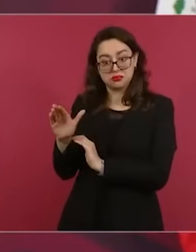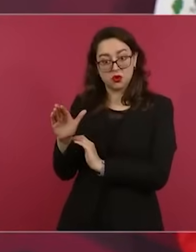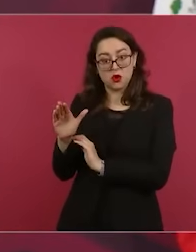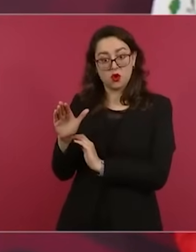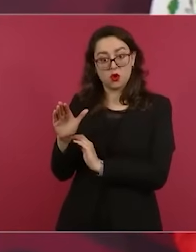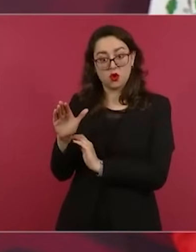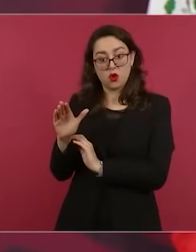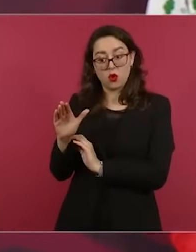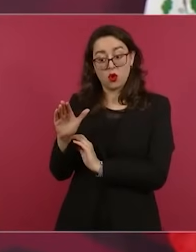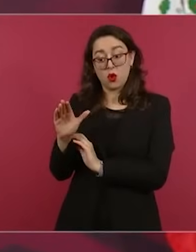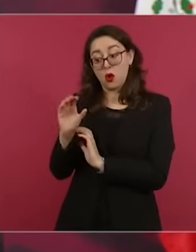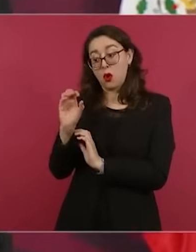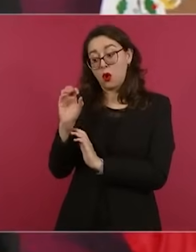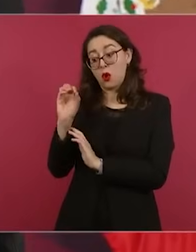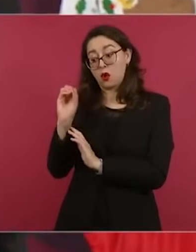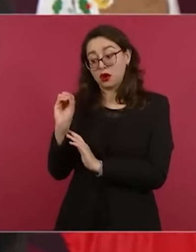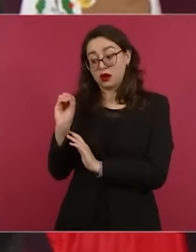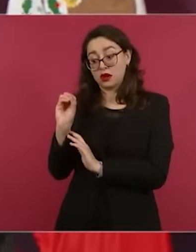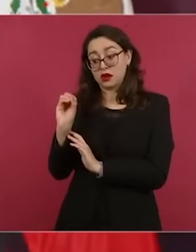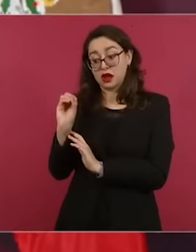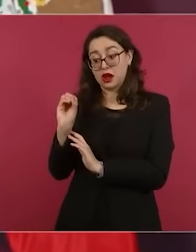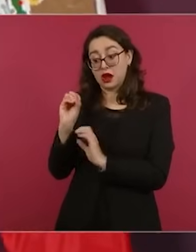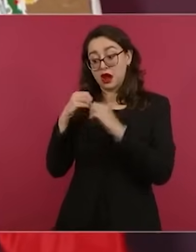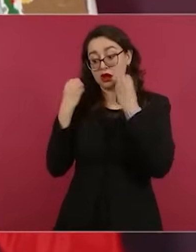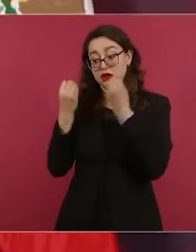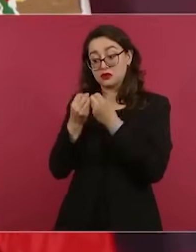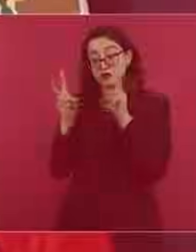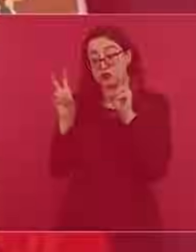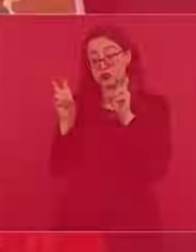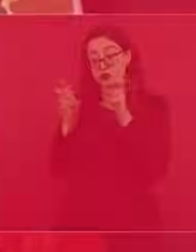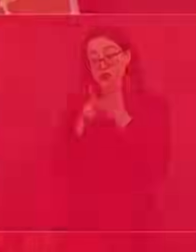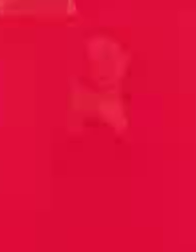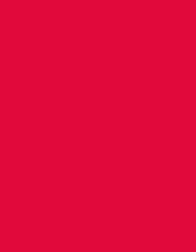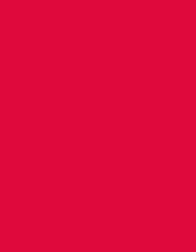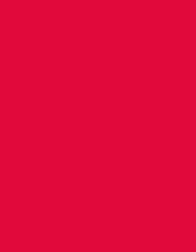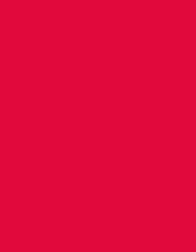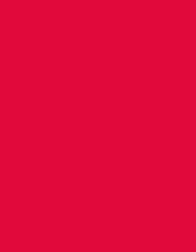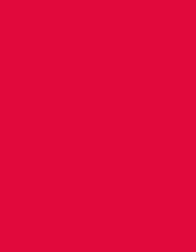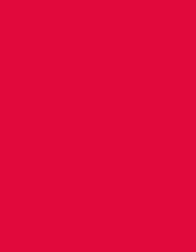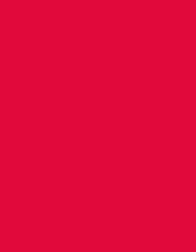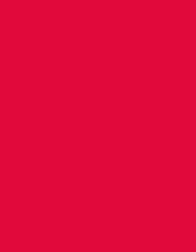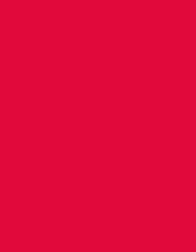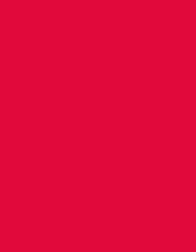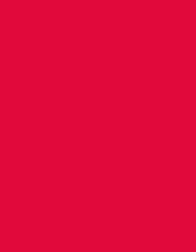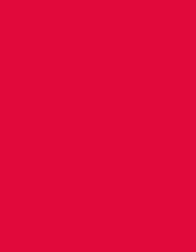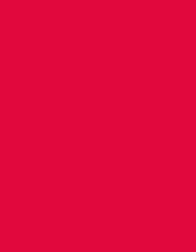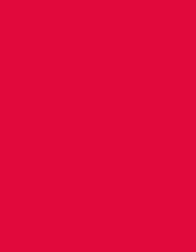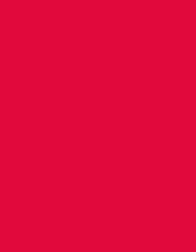supuestamente defensoras de derechos humanos.